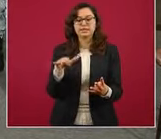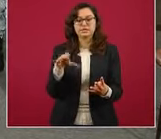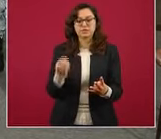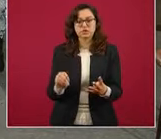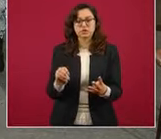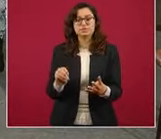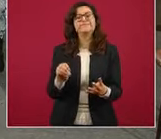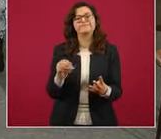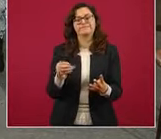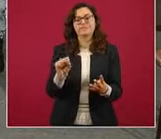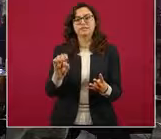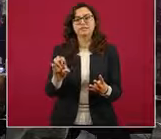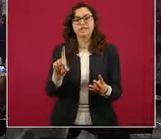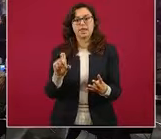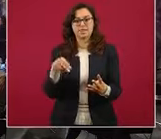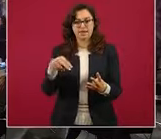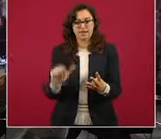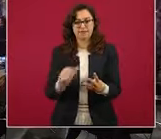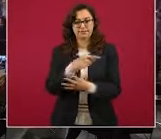la Defensa.